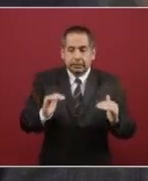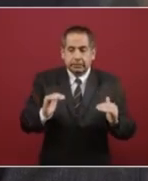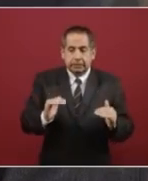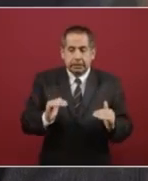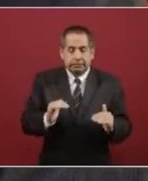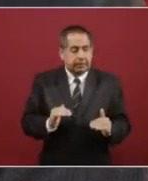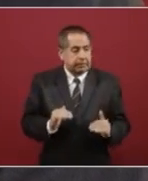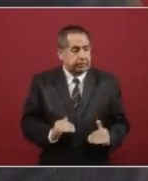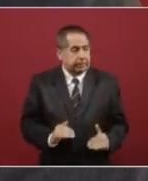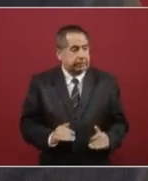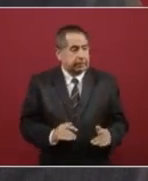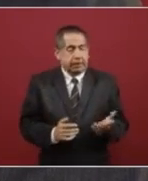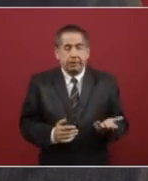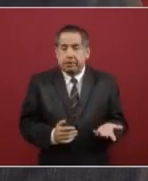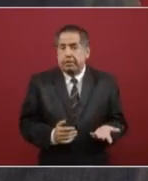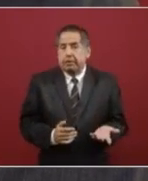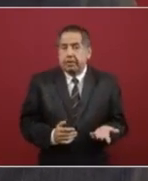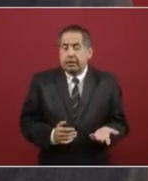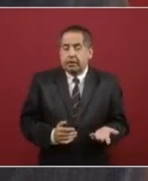Hoy quiero